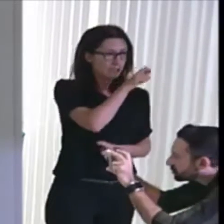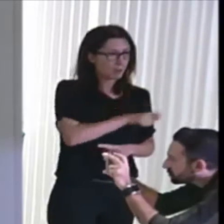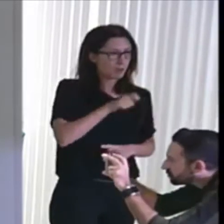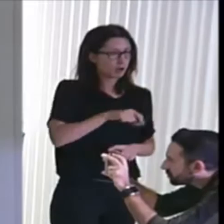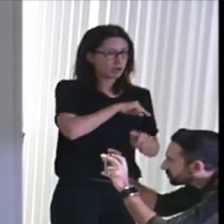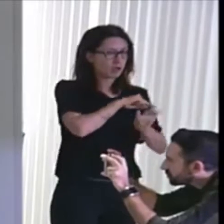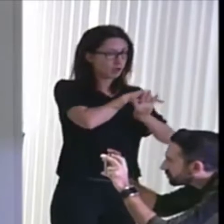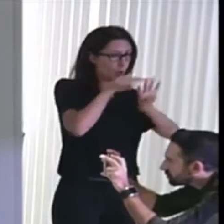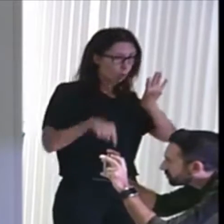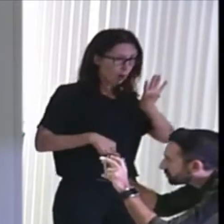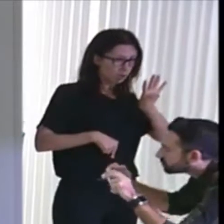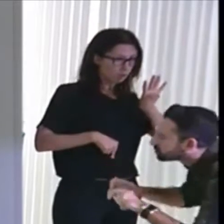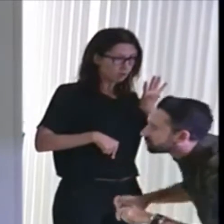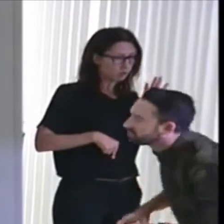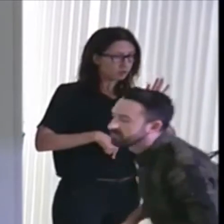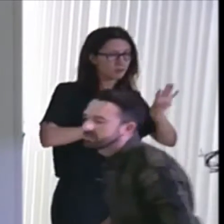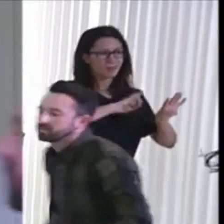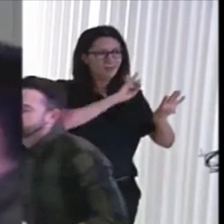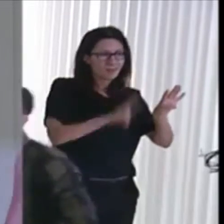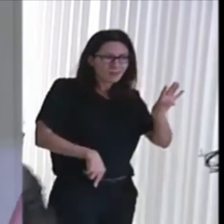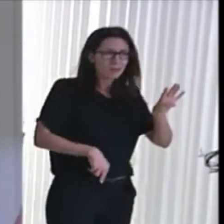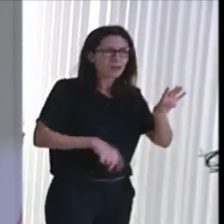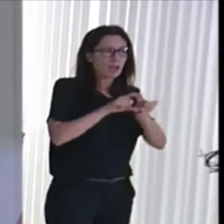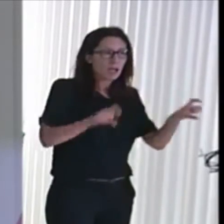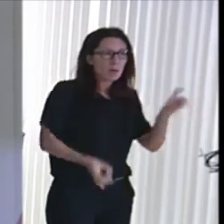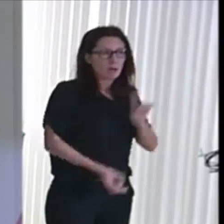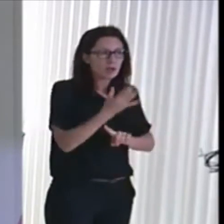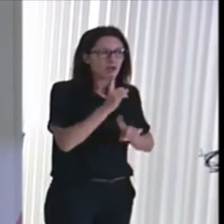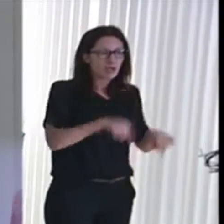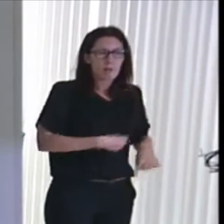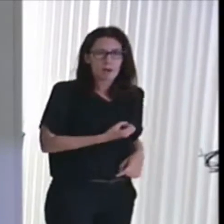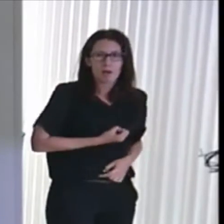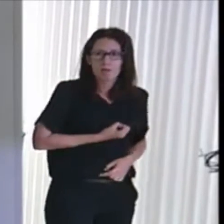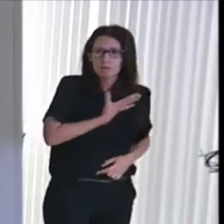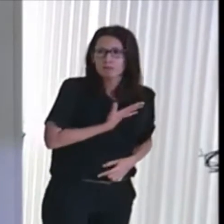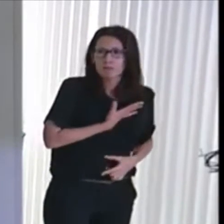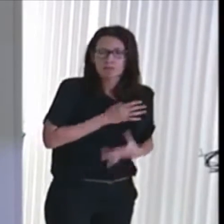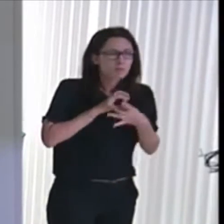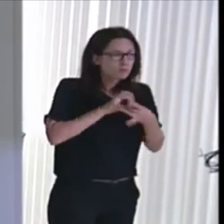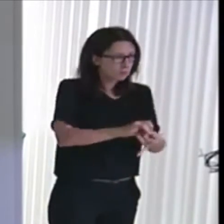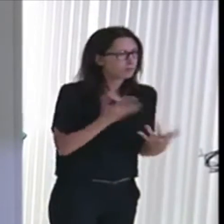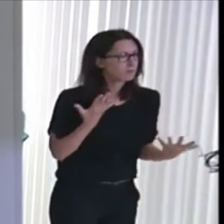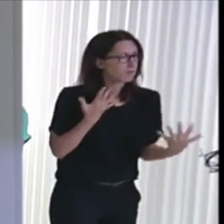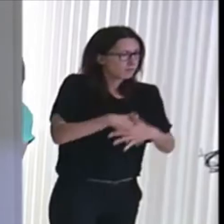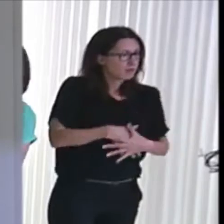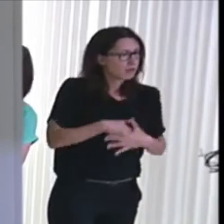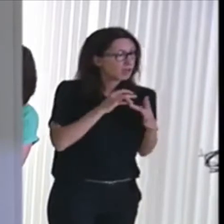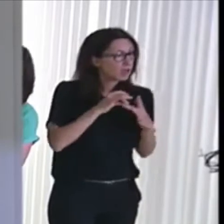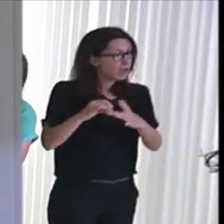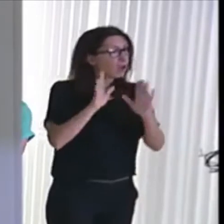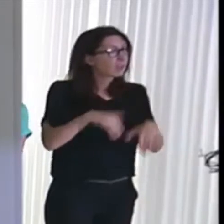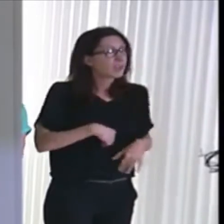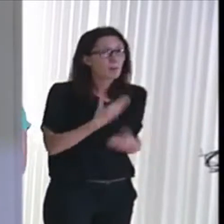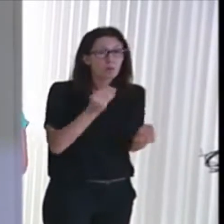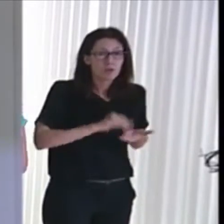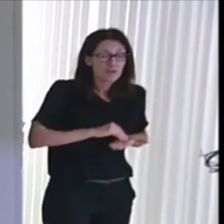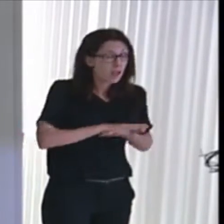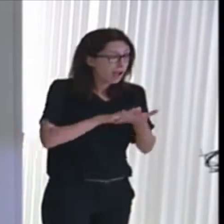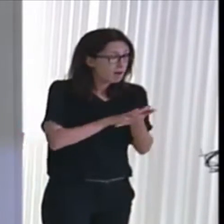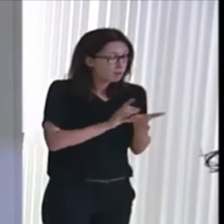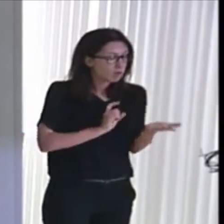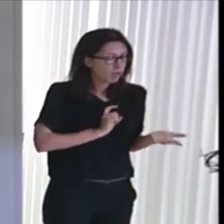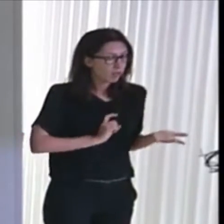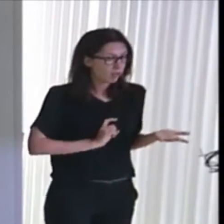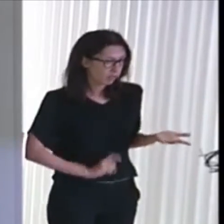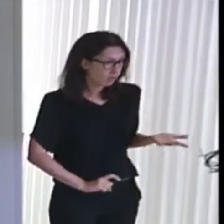que son emprendedoras natas, que han puesto su pasión con su liderazgo y con esa falta de autoestima que muchas veces nos faltan, pero que